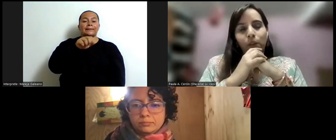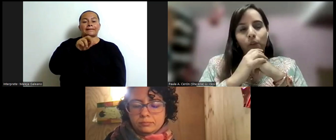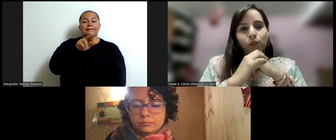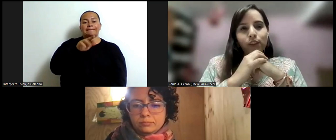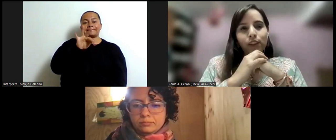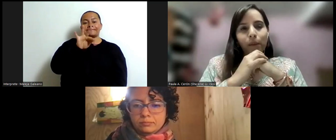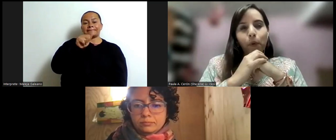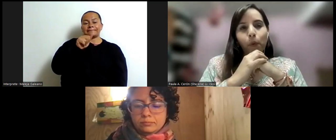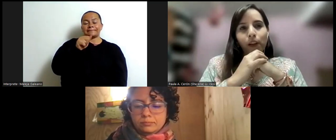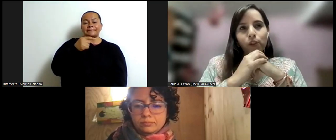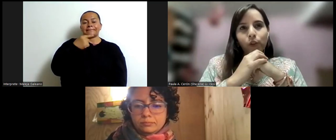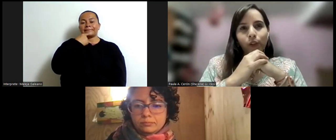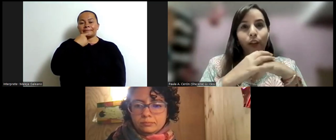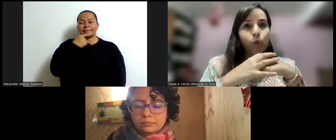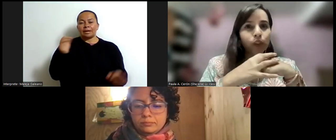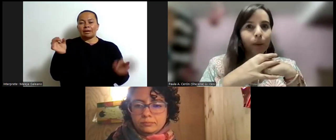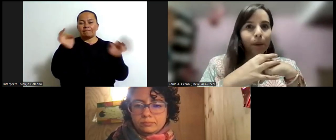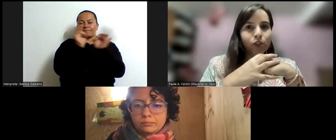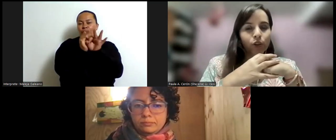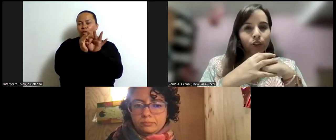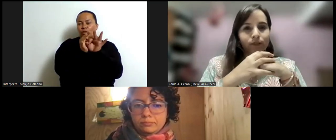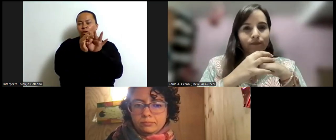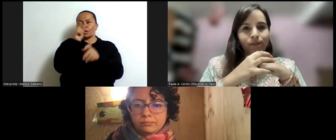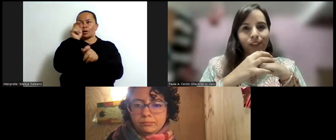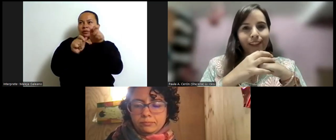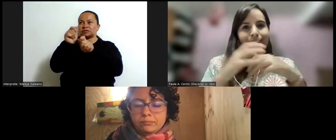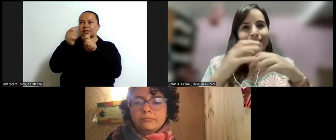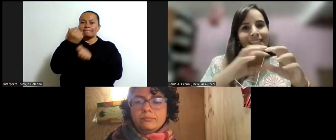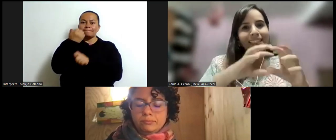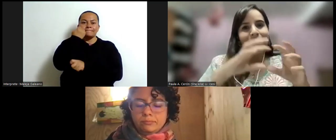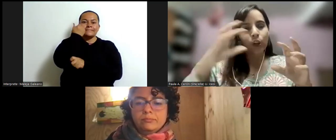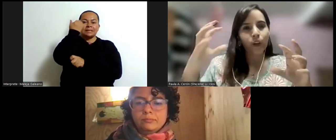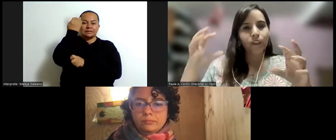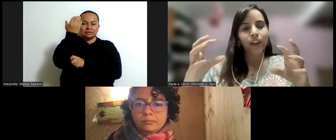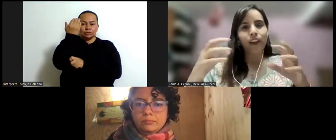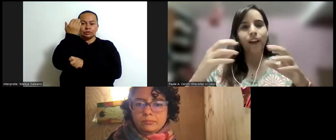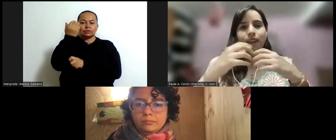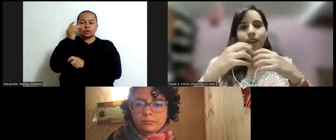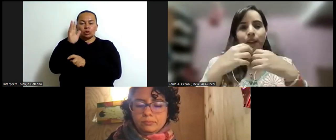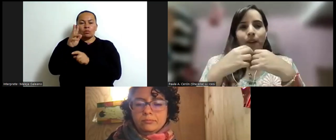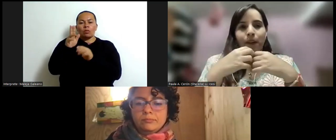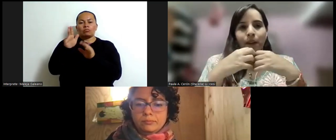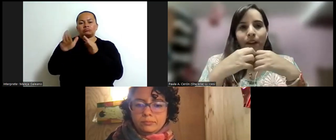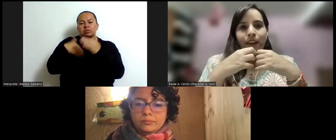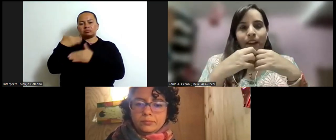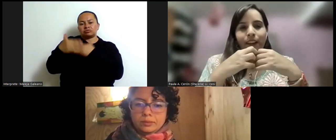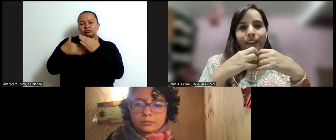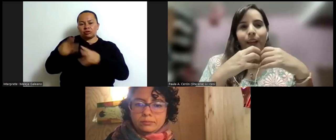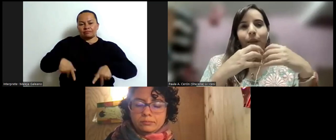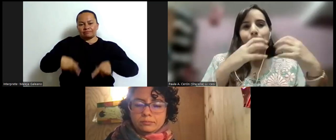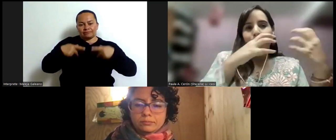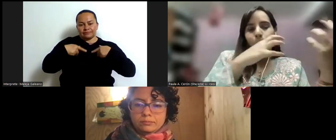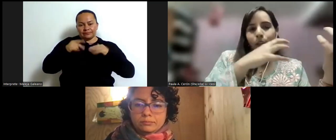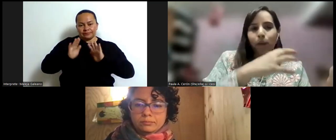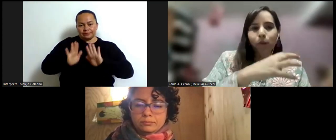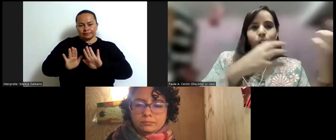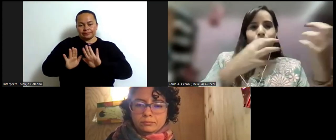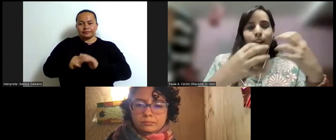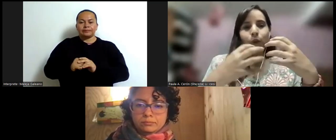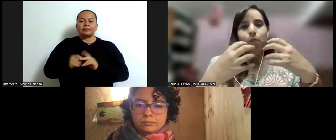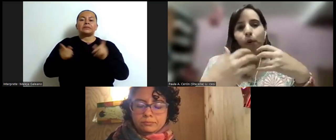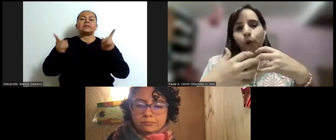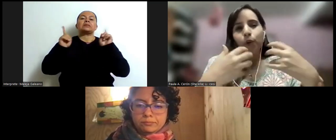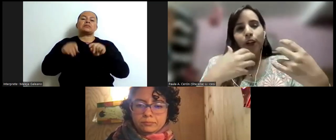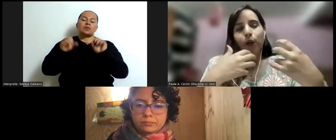términos de población adulta mayor Sí desde el ciclo de vida también podríamos